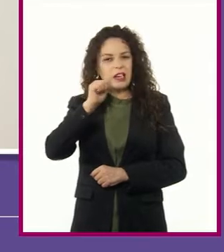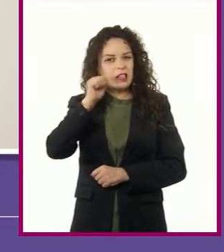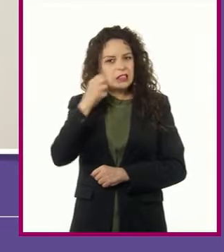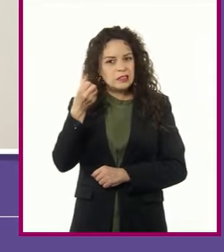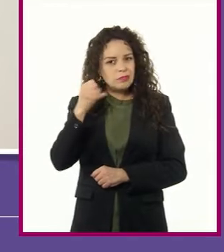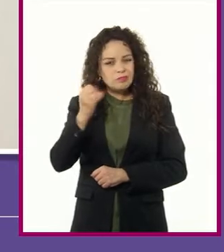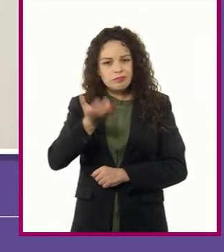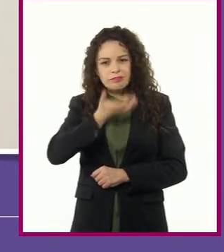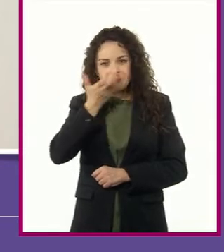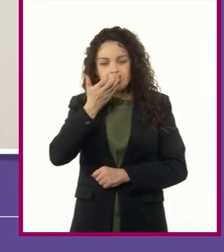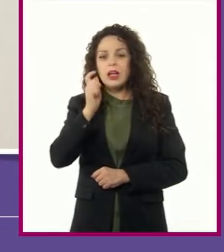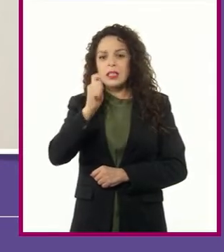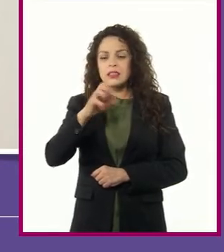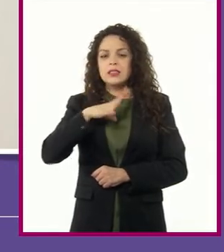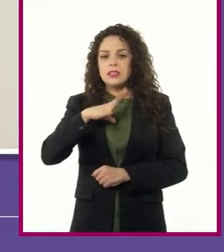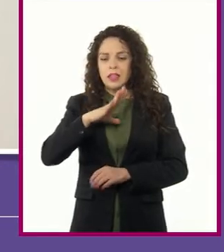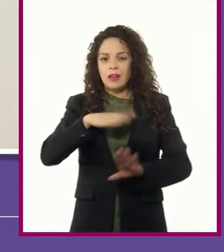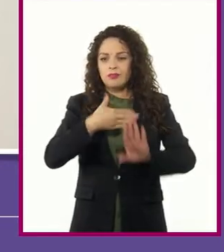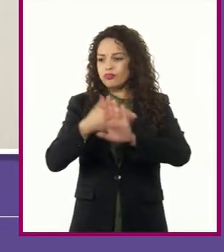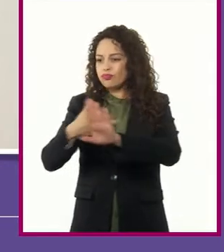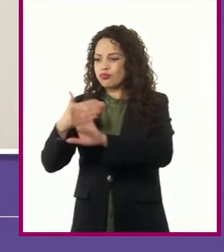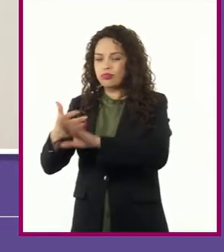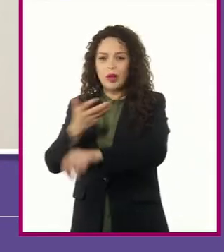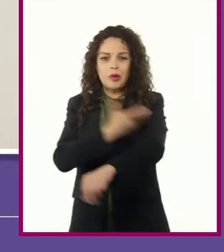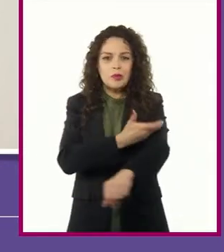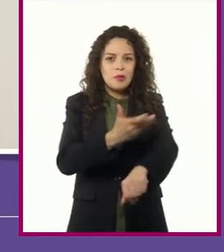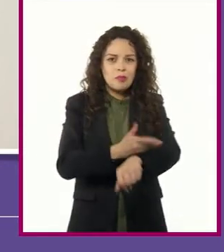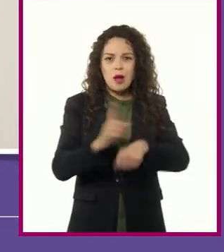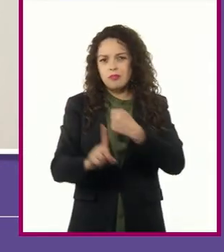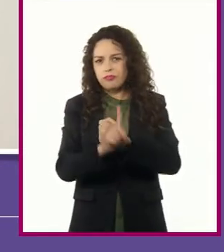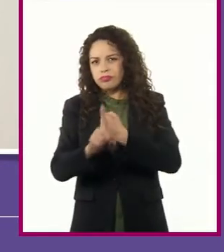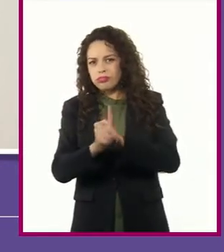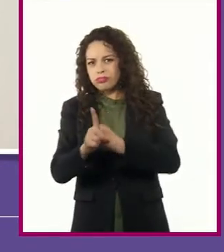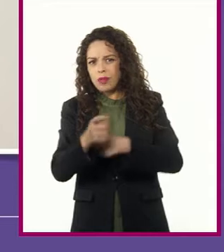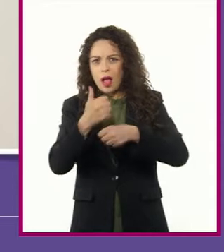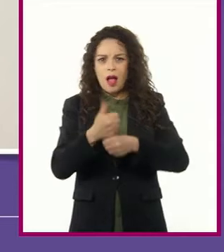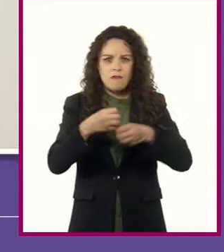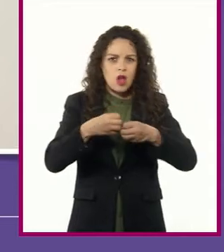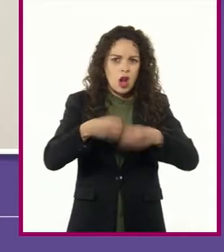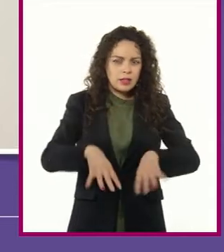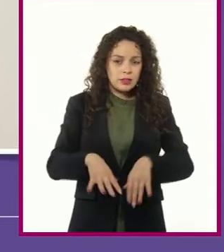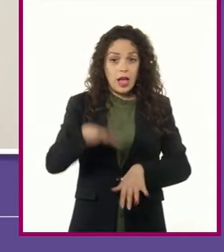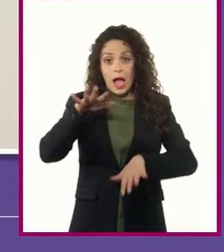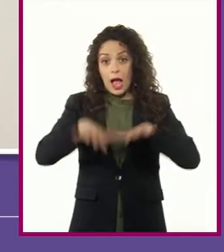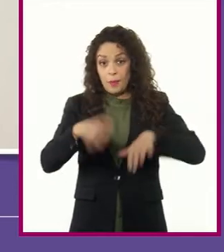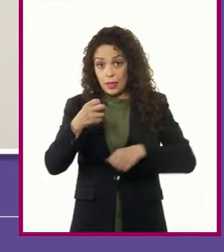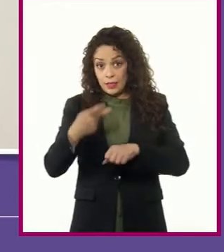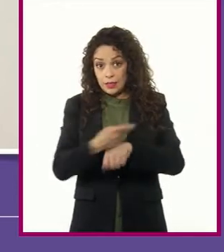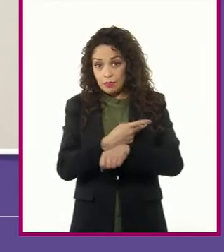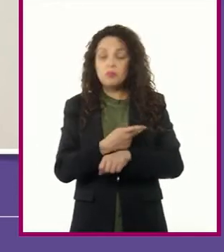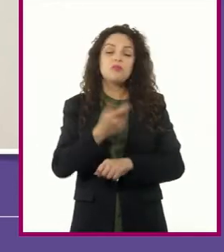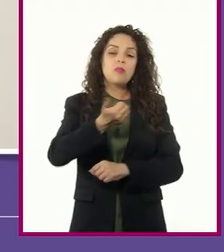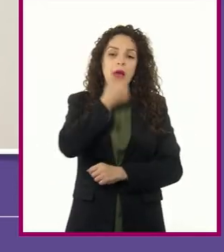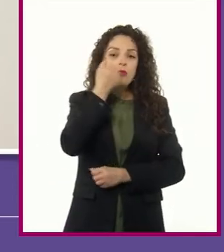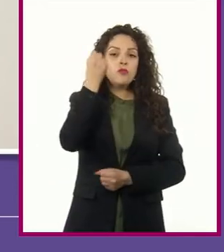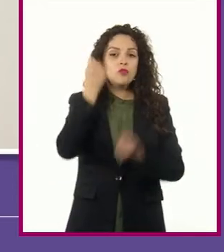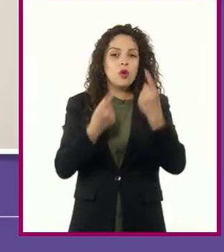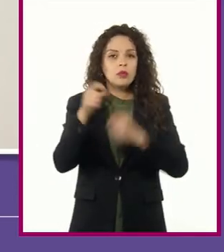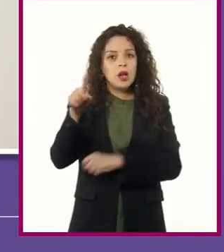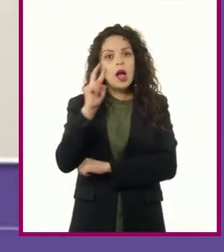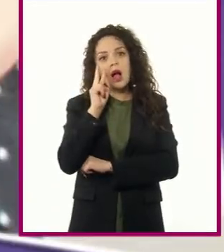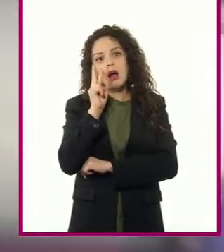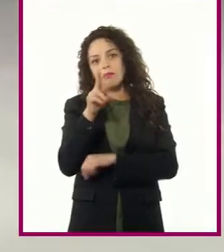den episodios de violencia entre compañeros y compañeras. Cuando esto sucede regularmente, hay alumnas o alumnos observando